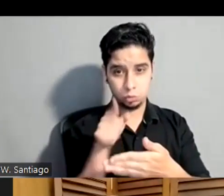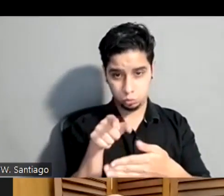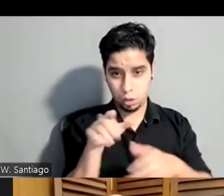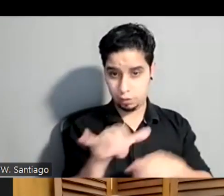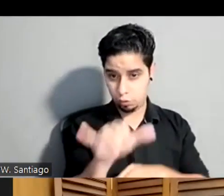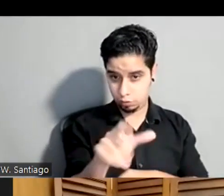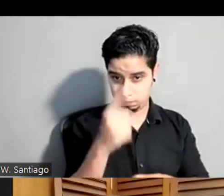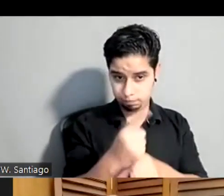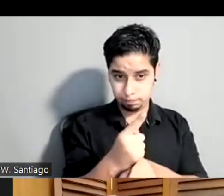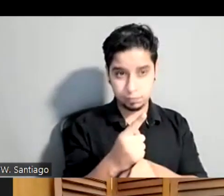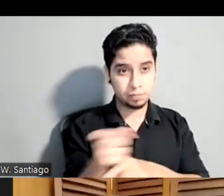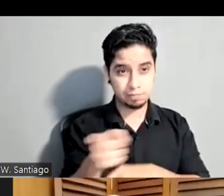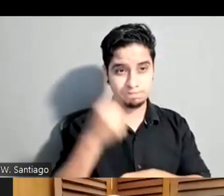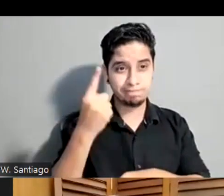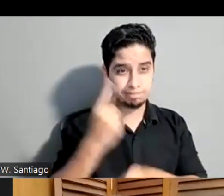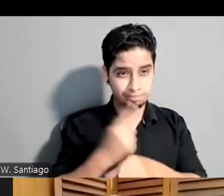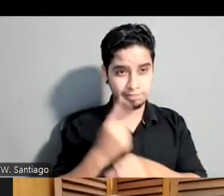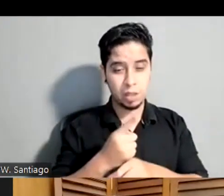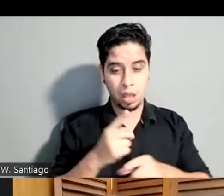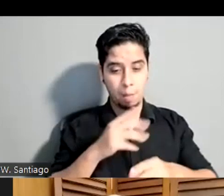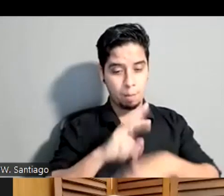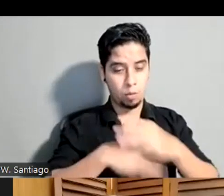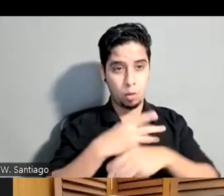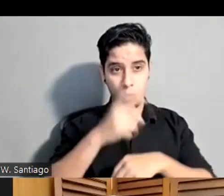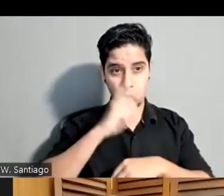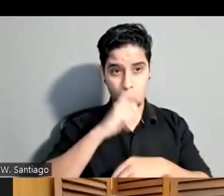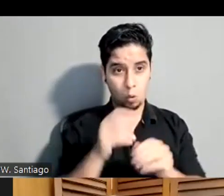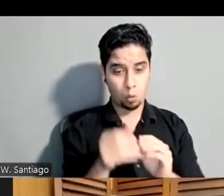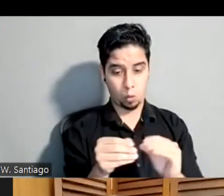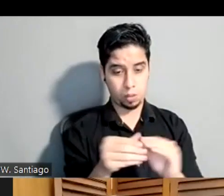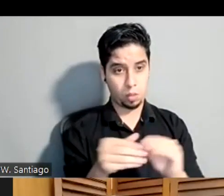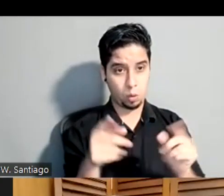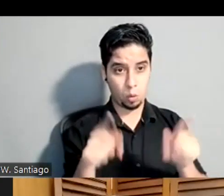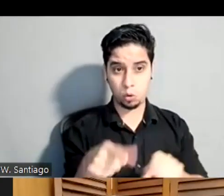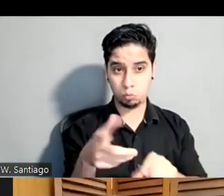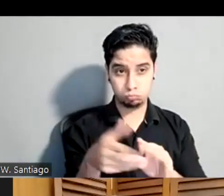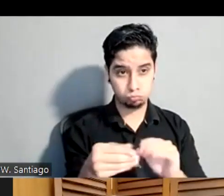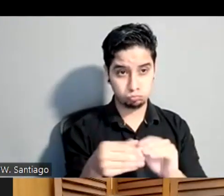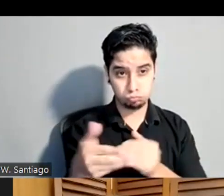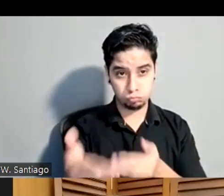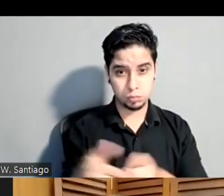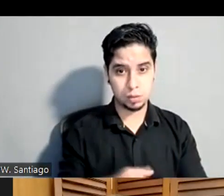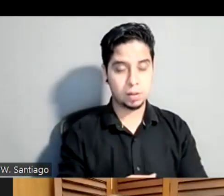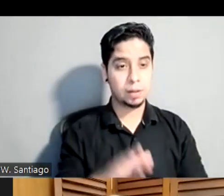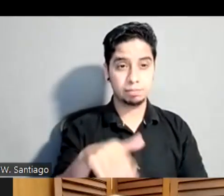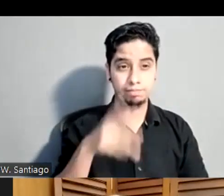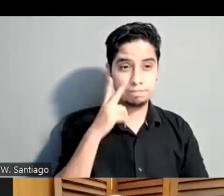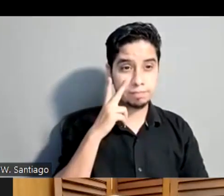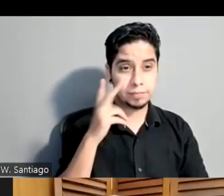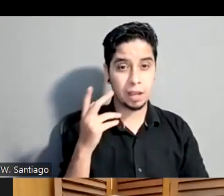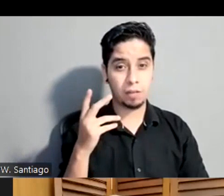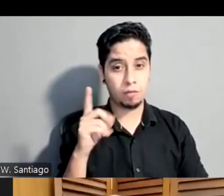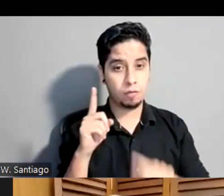Javier. Eso es así, eso es así. Y cuéntanos rapidito, o sea, ¿qué pasó? Ay, pues mira, fuimos